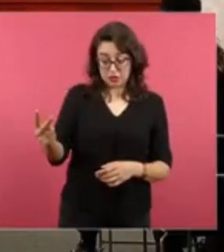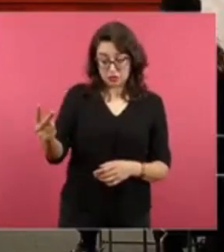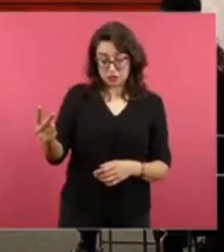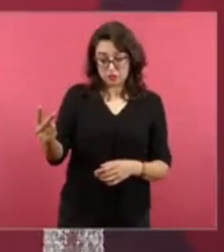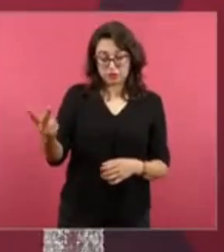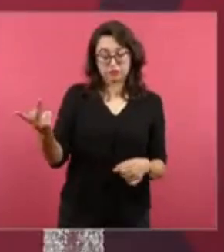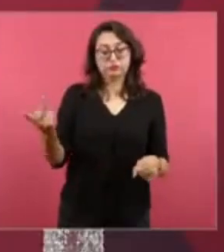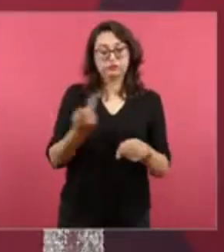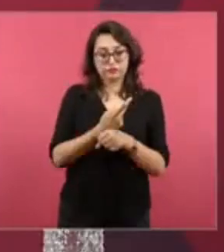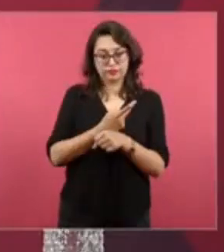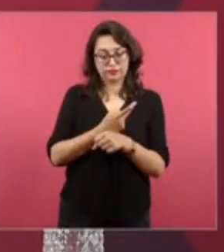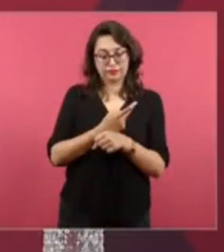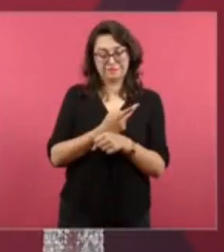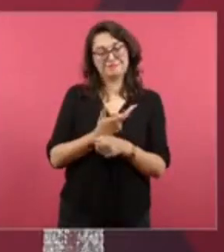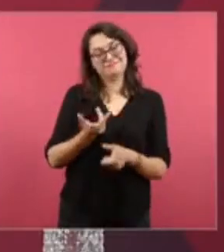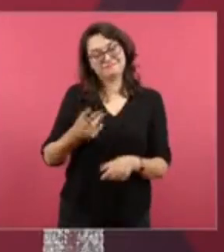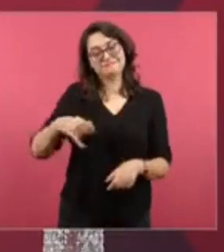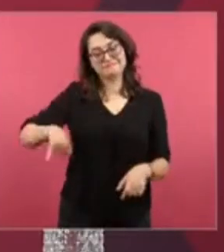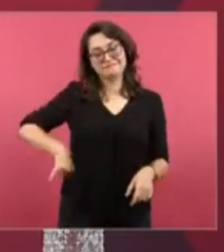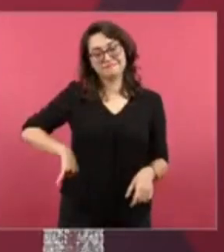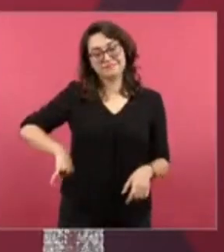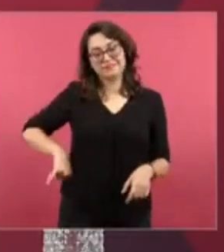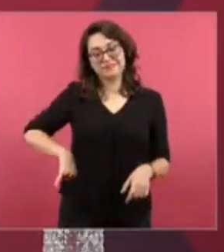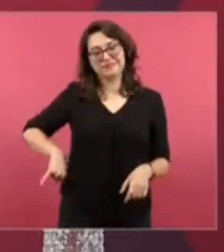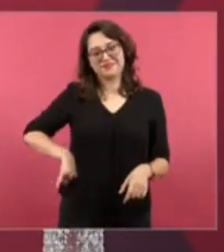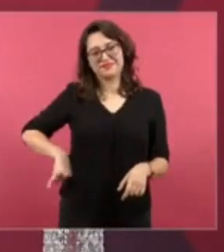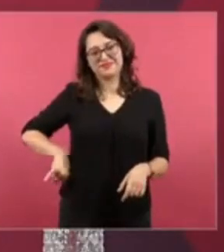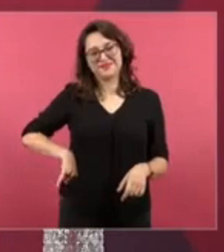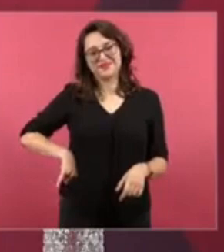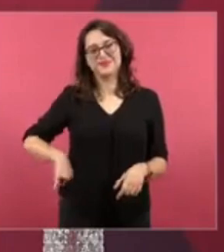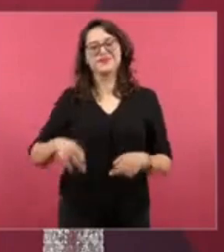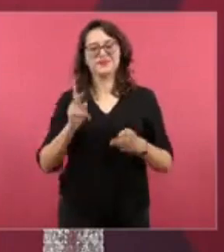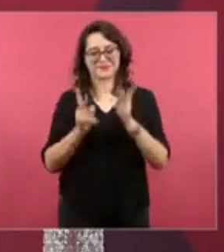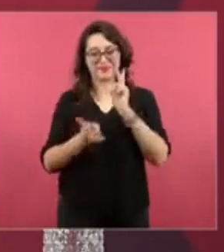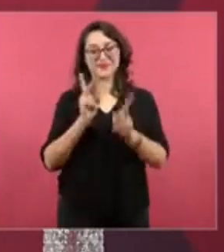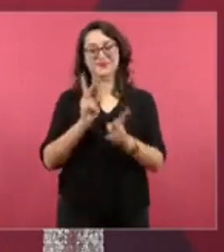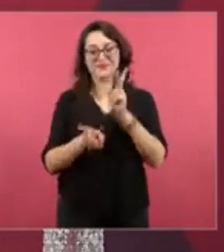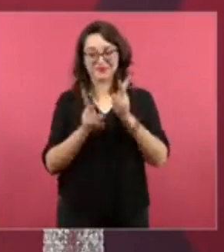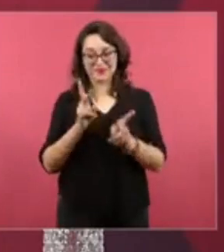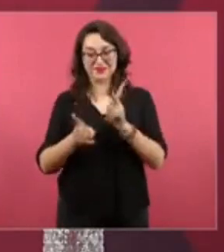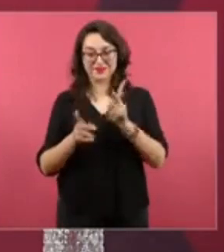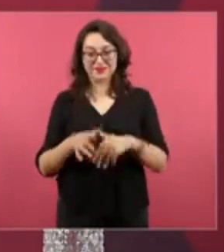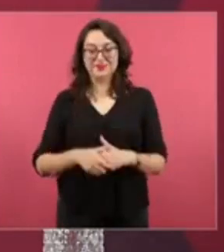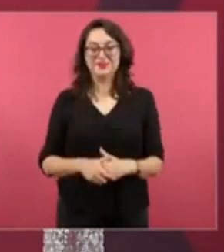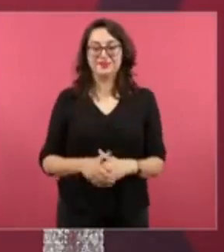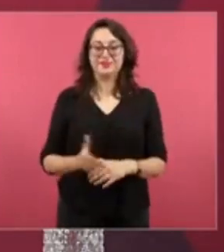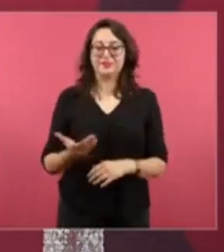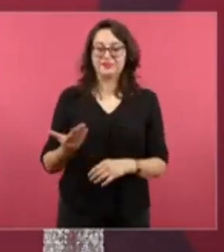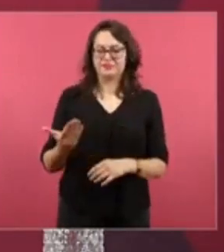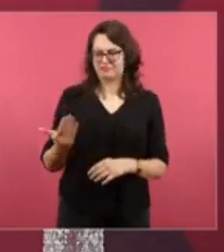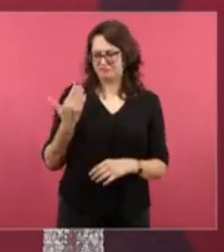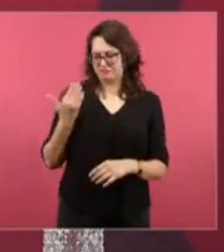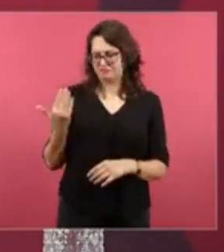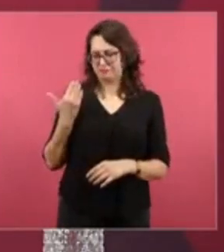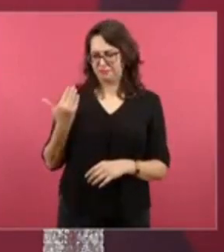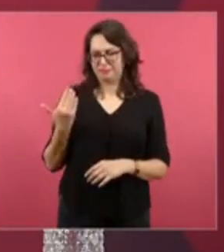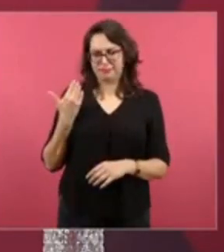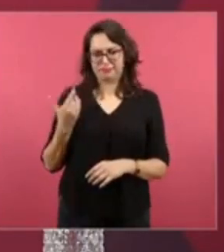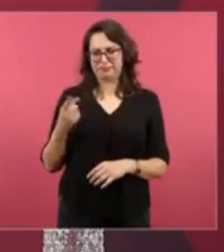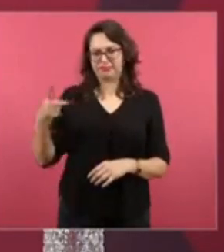hay una cosa muy interesante, déjenme les platico, que hace un tiempecito, poco,